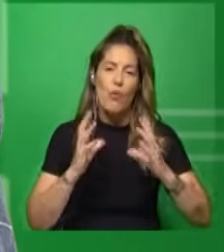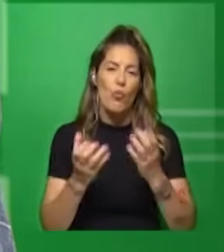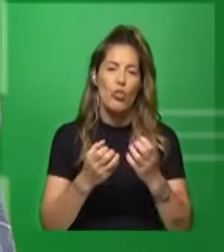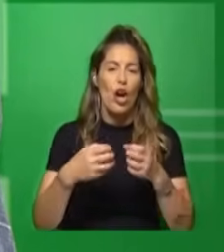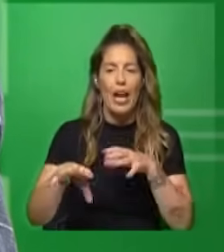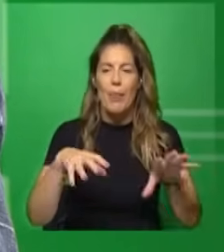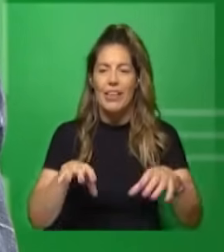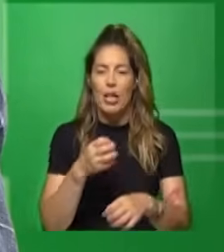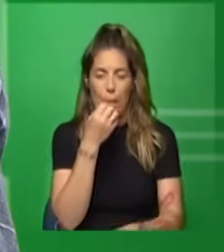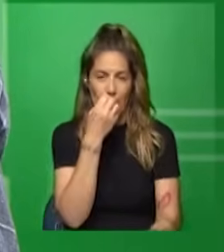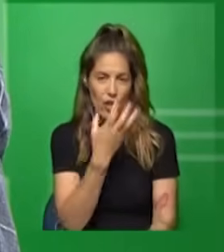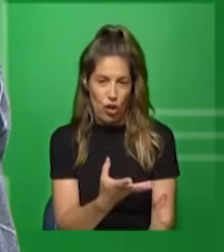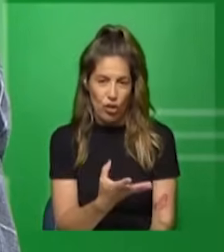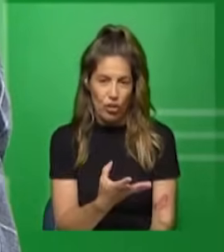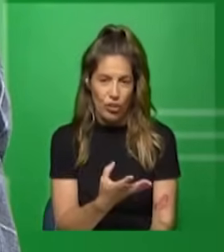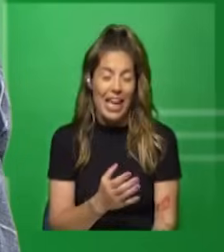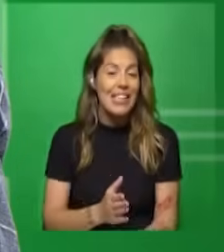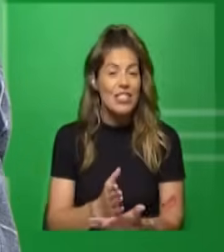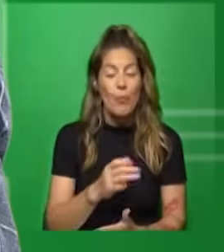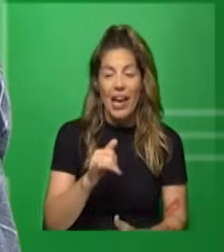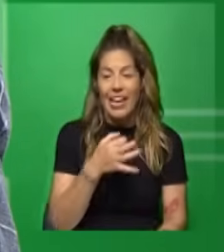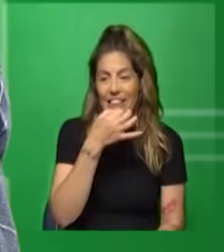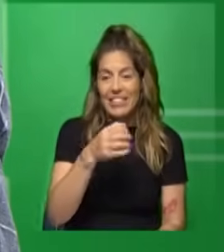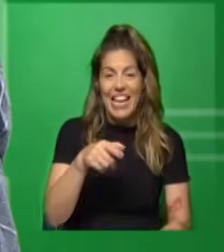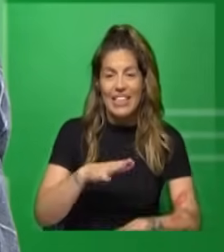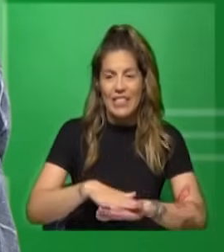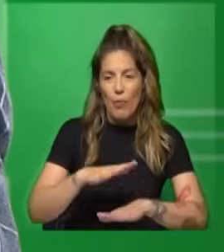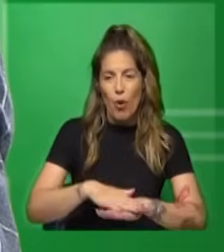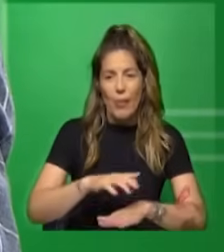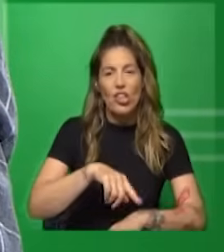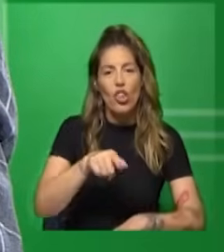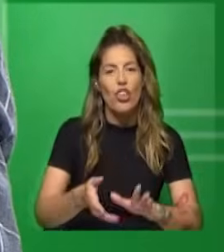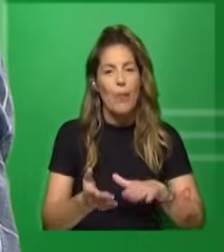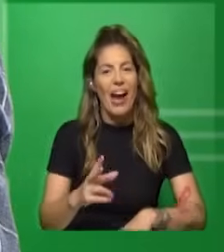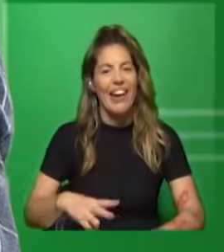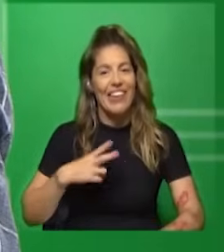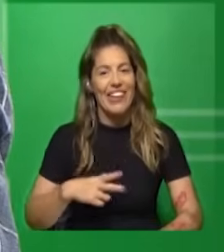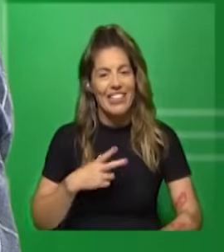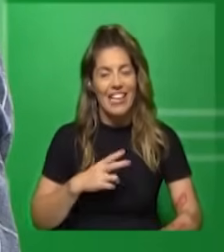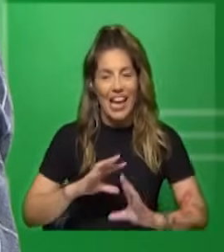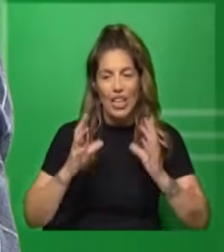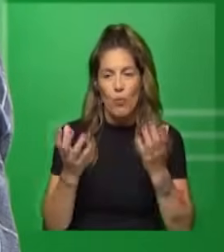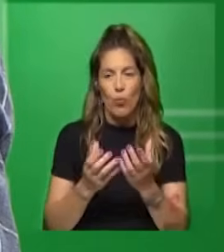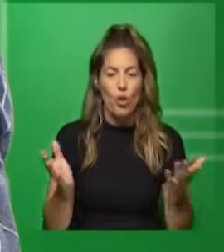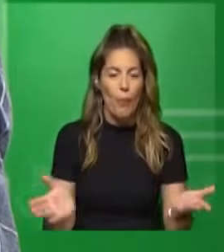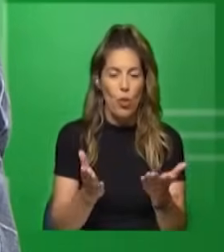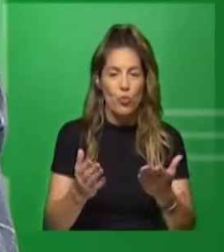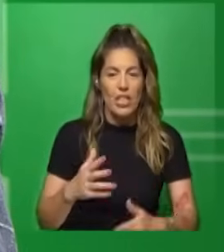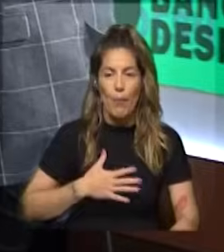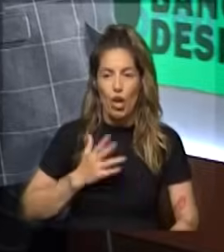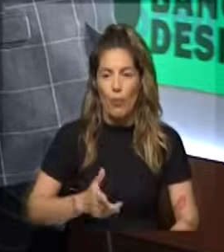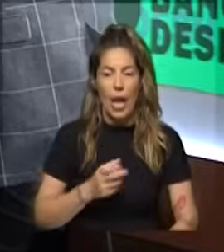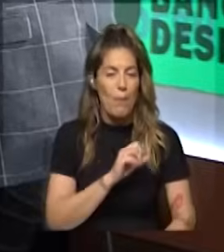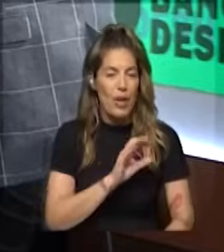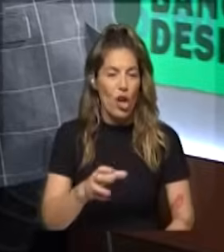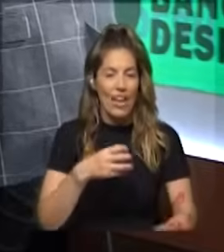repartir mejor. Y además siempre hay que decir que este es el momento donde hay más riqueza en el planeta producida por la humanidad y peor